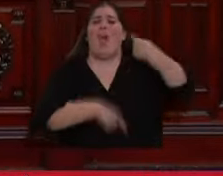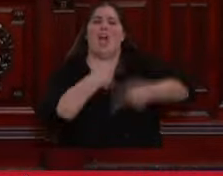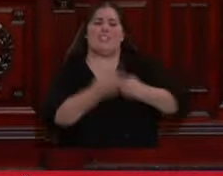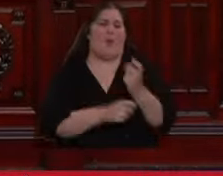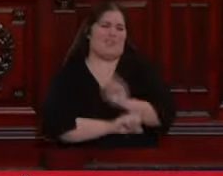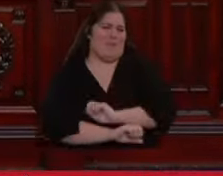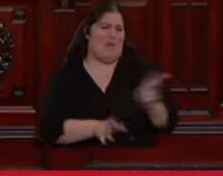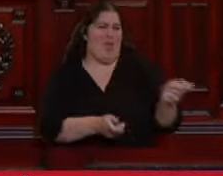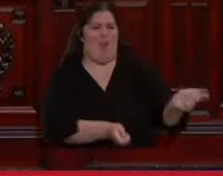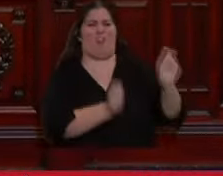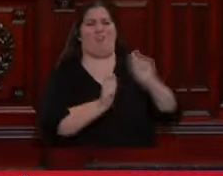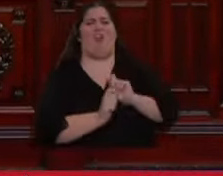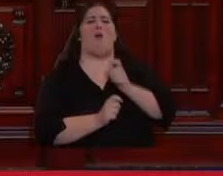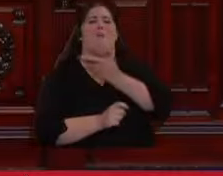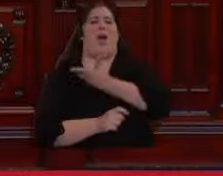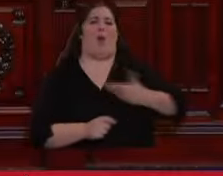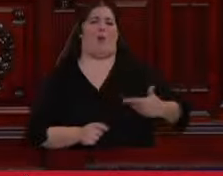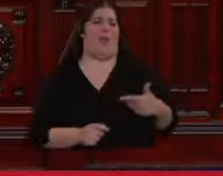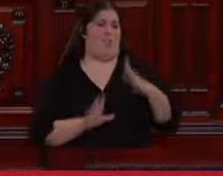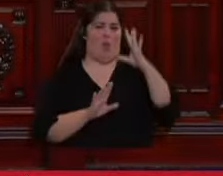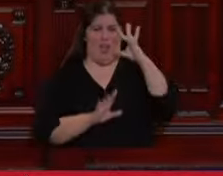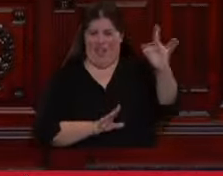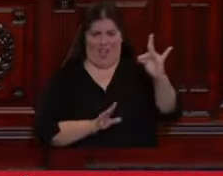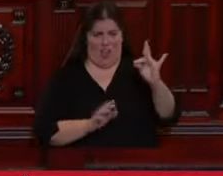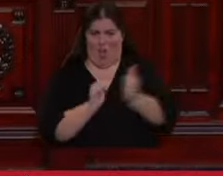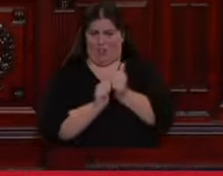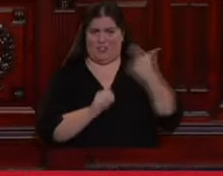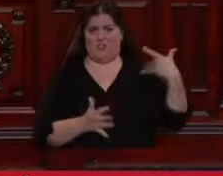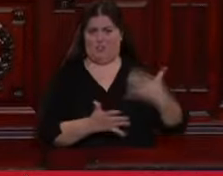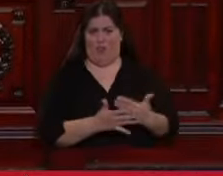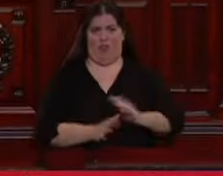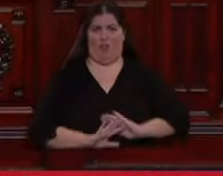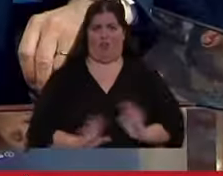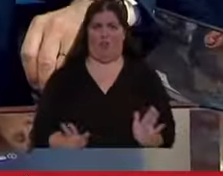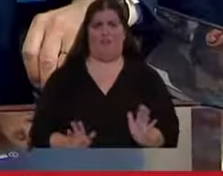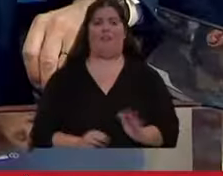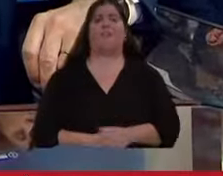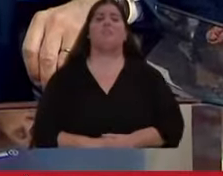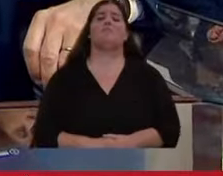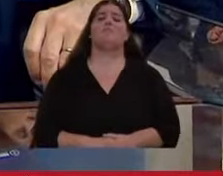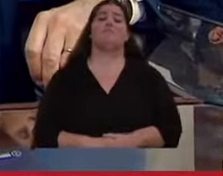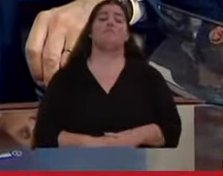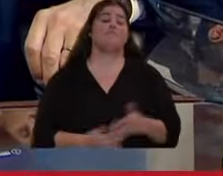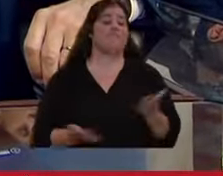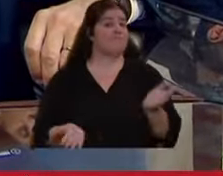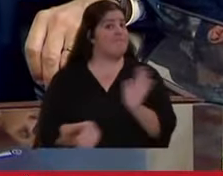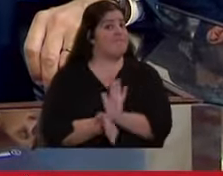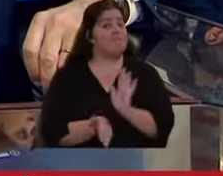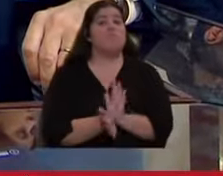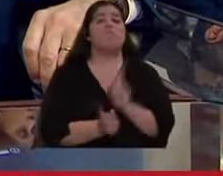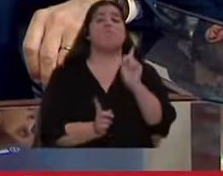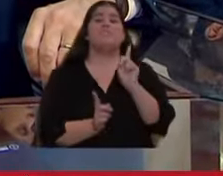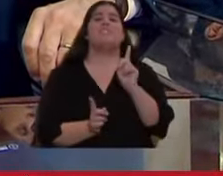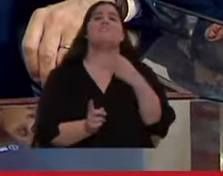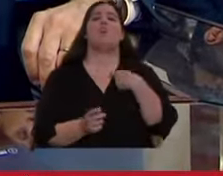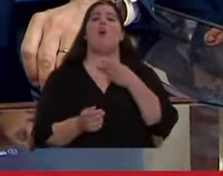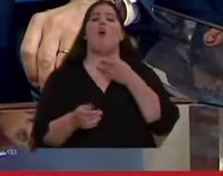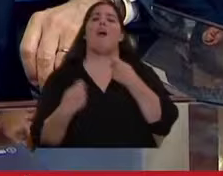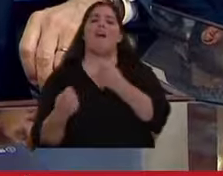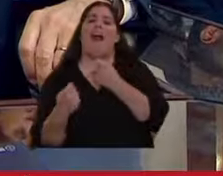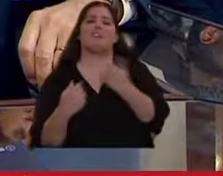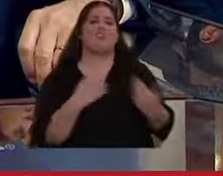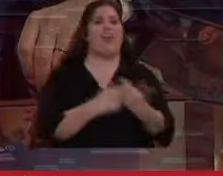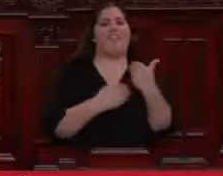pero muchas ya trabajamos mucho para corregir esto, ¿no? Particularmente mi provincia, arrancamos con un déficit